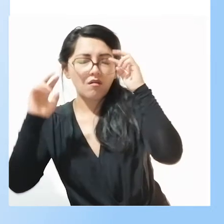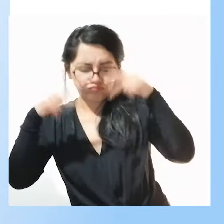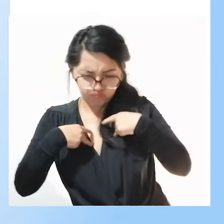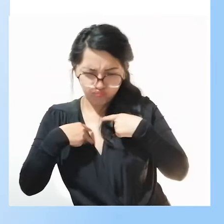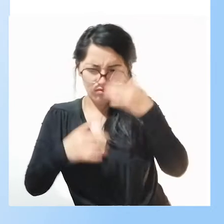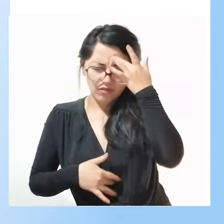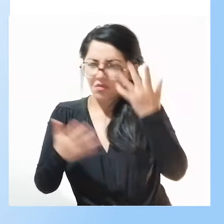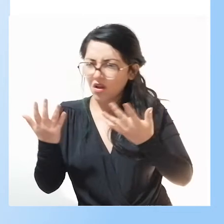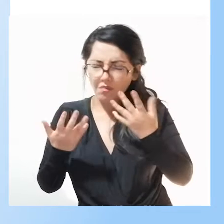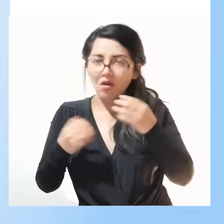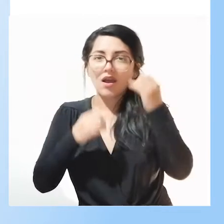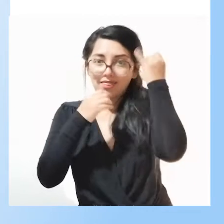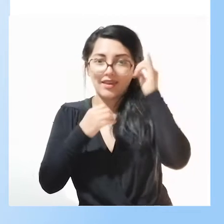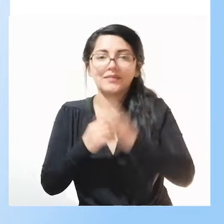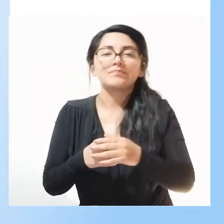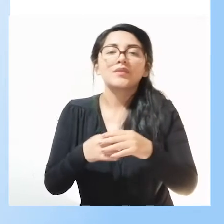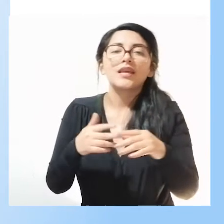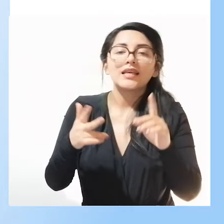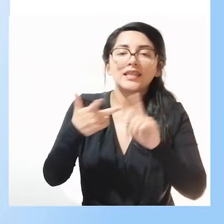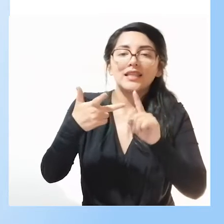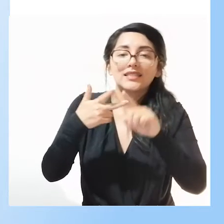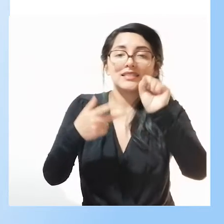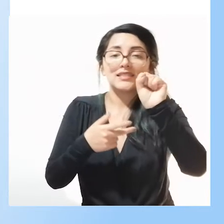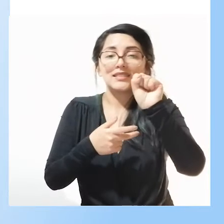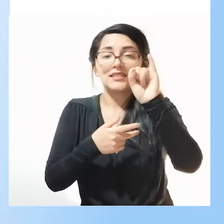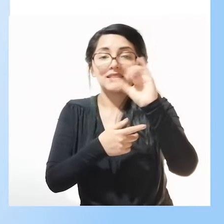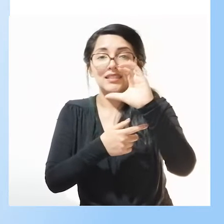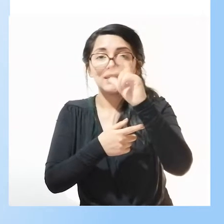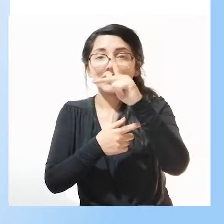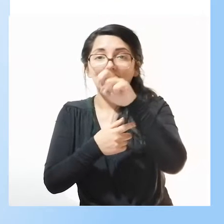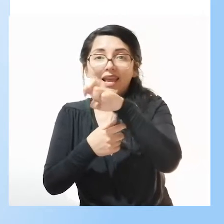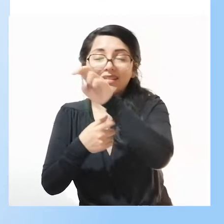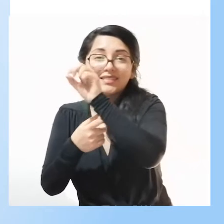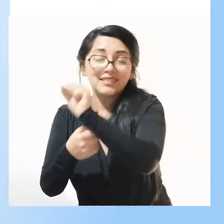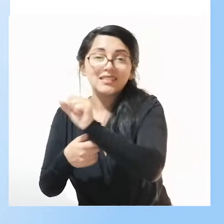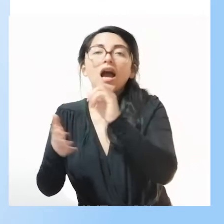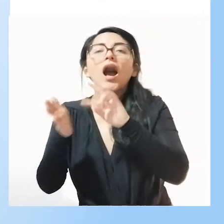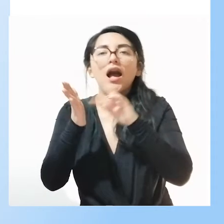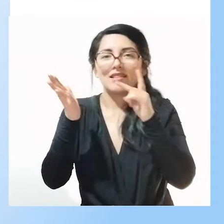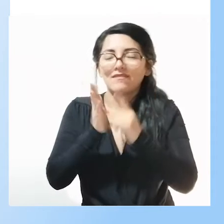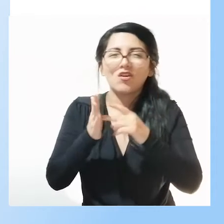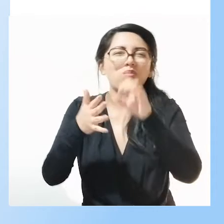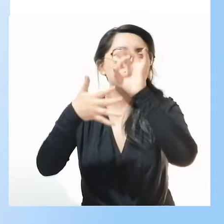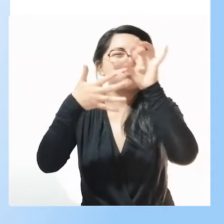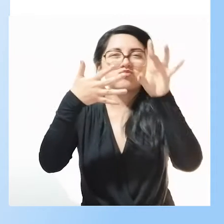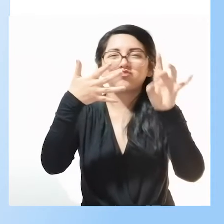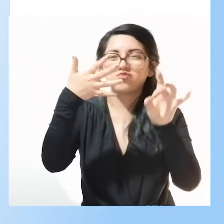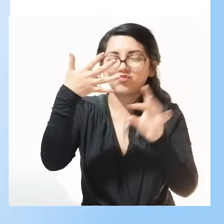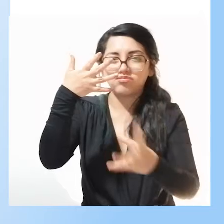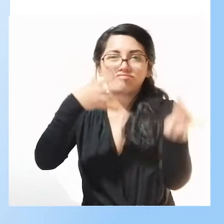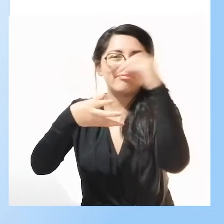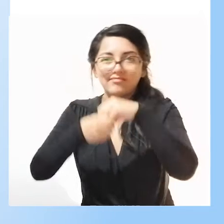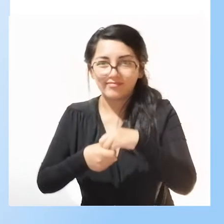que nos introduce a modelos multifactoriales que explican un fenómeno complejo y global como es